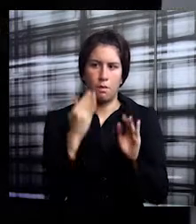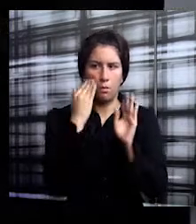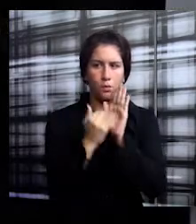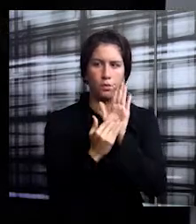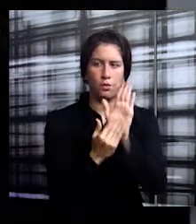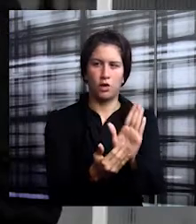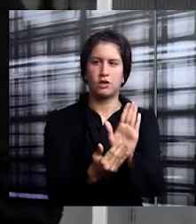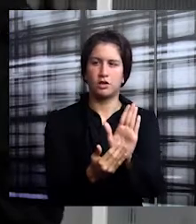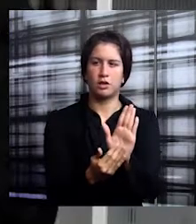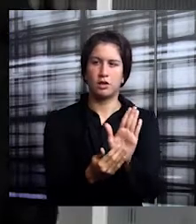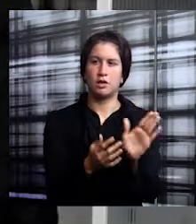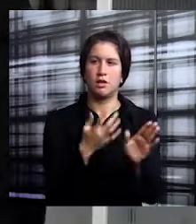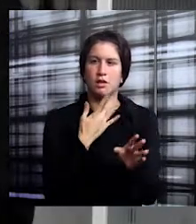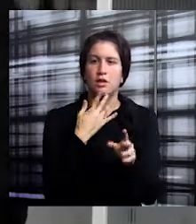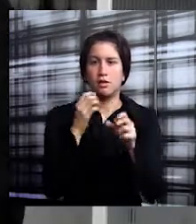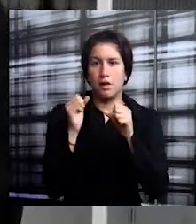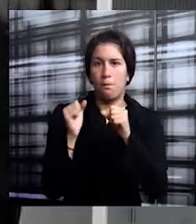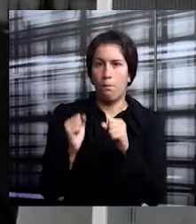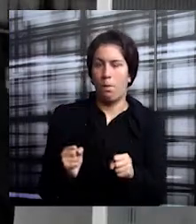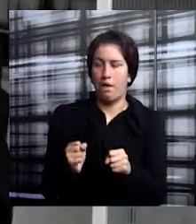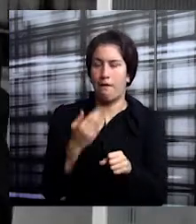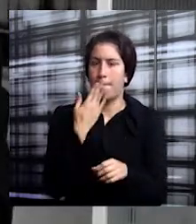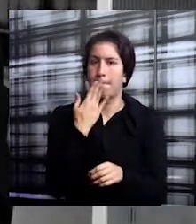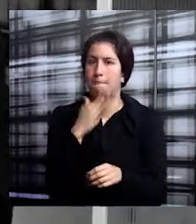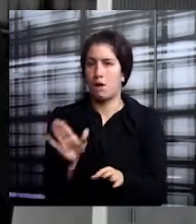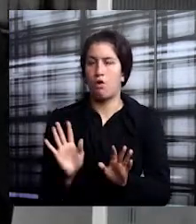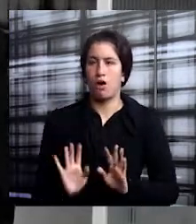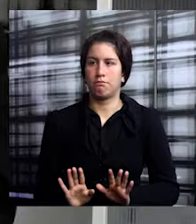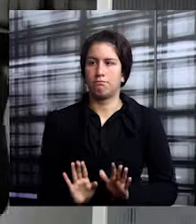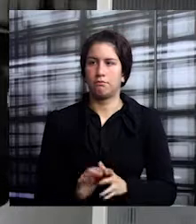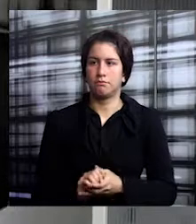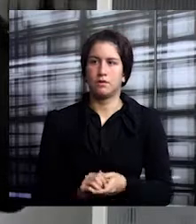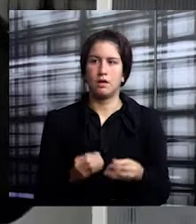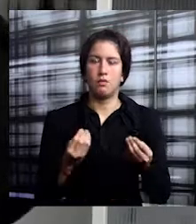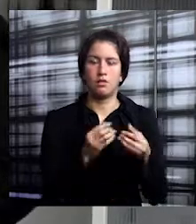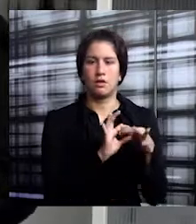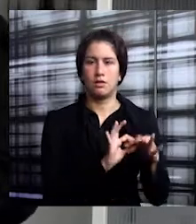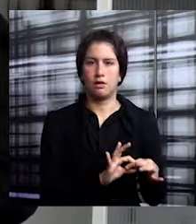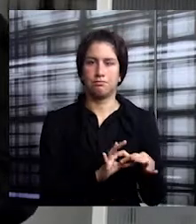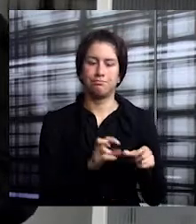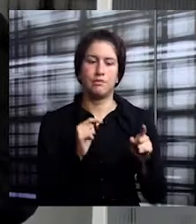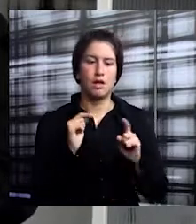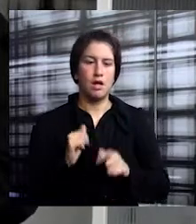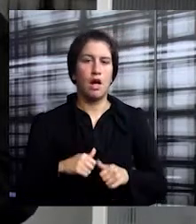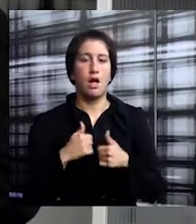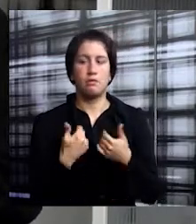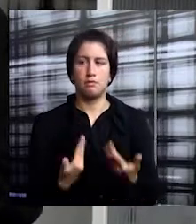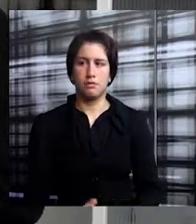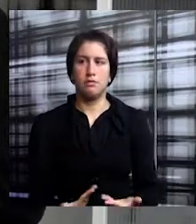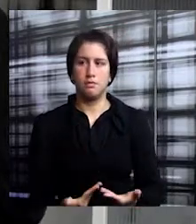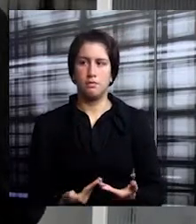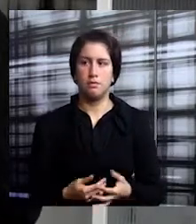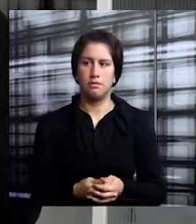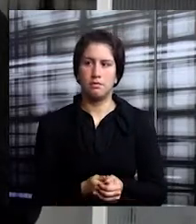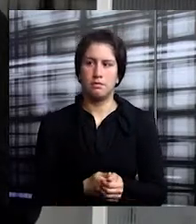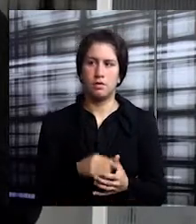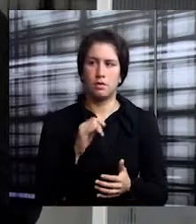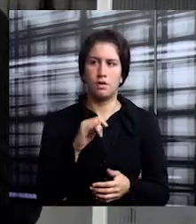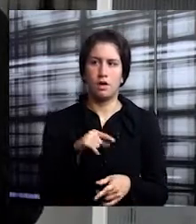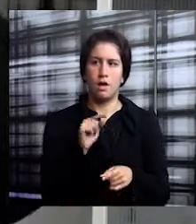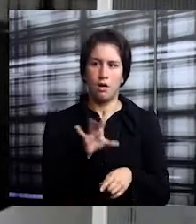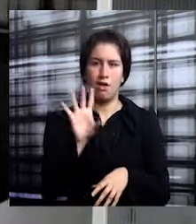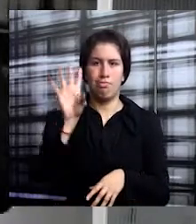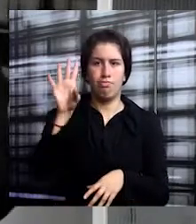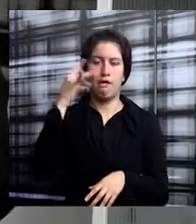gracias. Ahí estamos entonces, la entrevista a fondo con Juan Carlos Manríquez, destacado abogado de nuestra región, conversando sobre esos temas